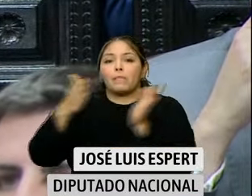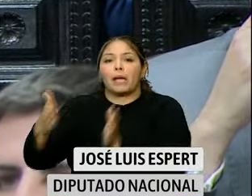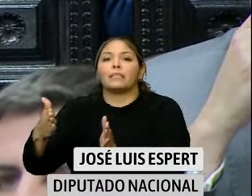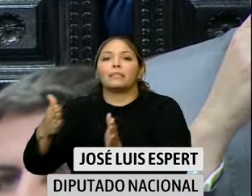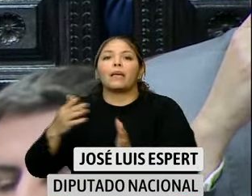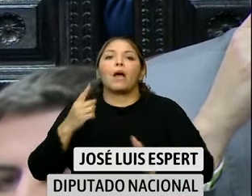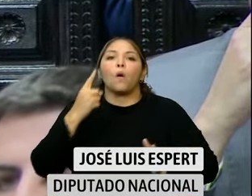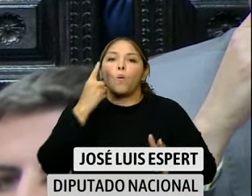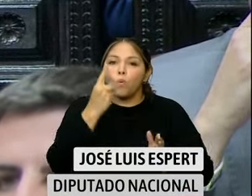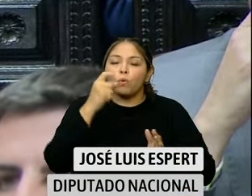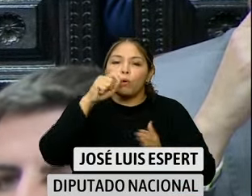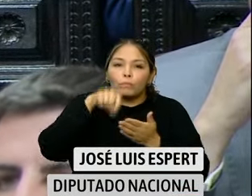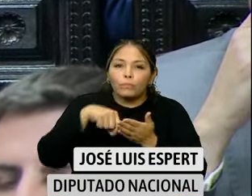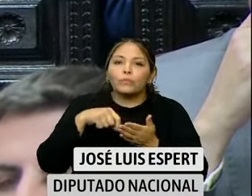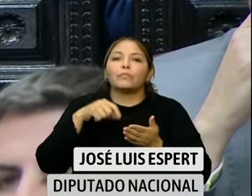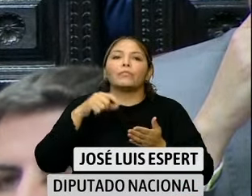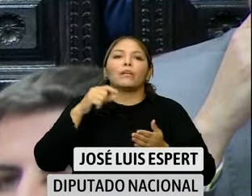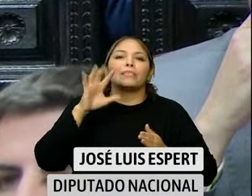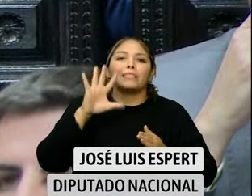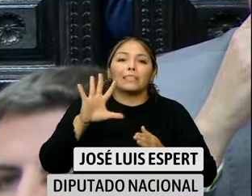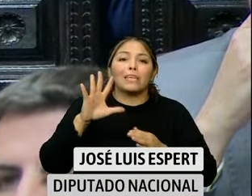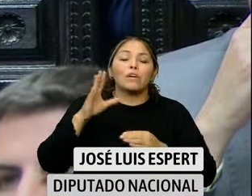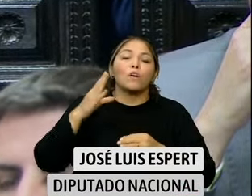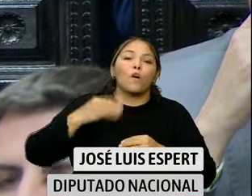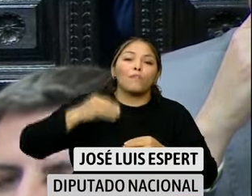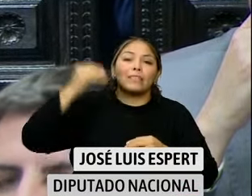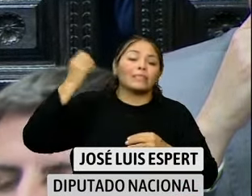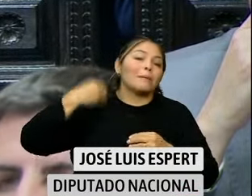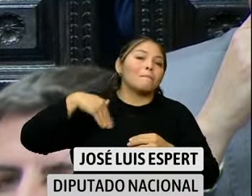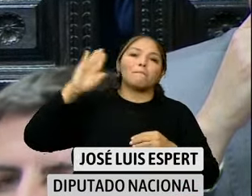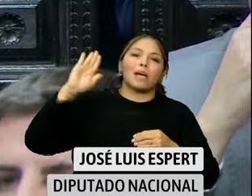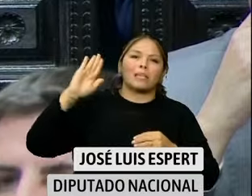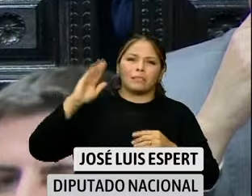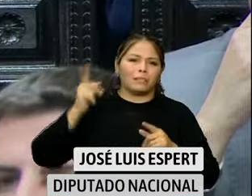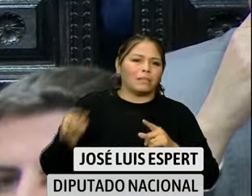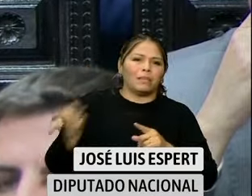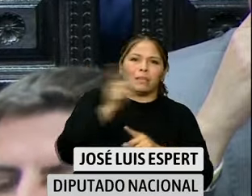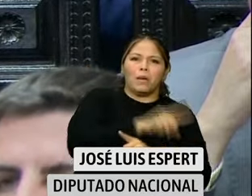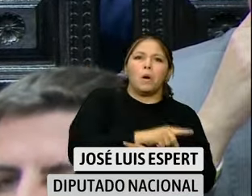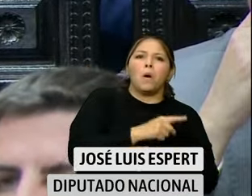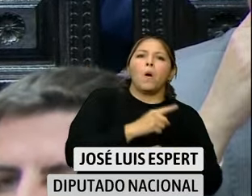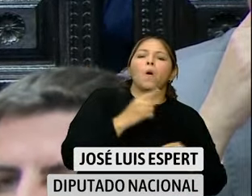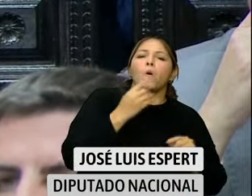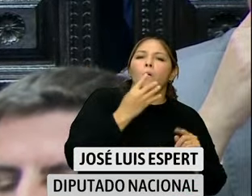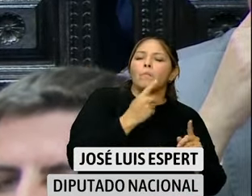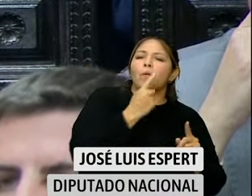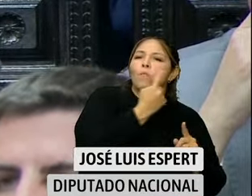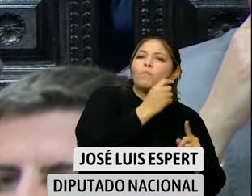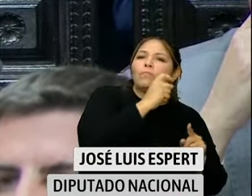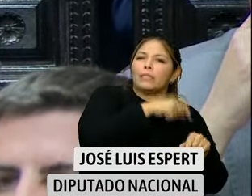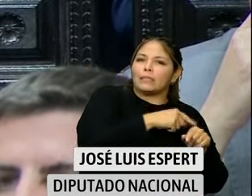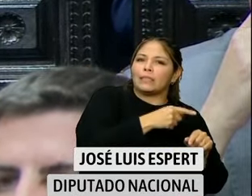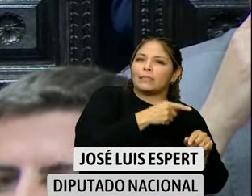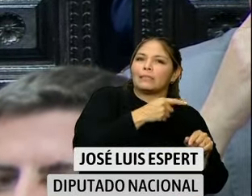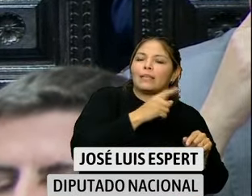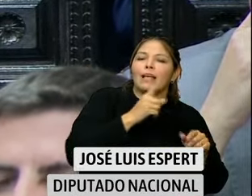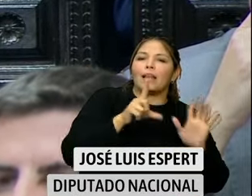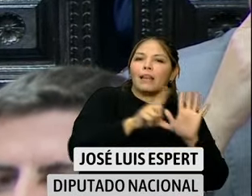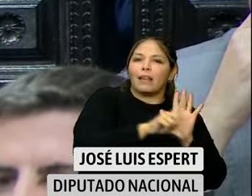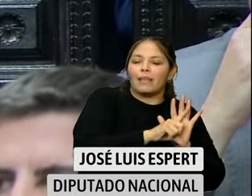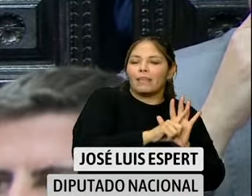de 1,5 veces desde el disparate de 4,1 veces del impuesto cedular de la